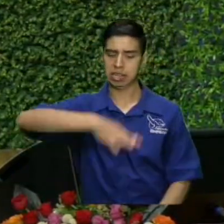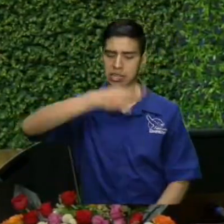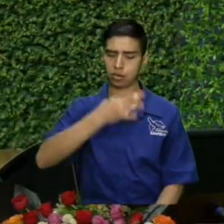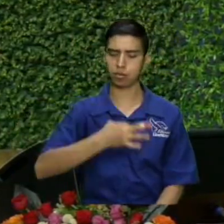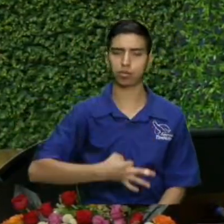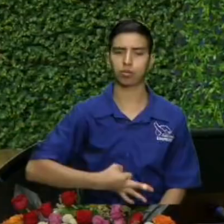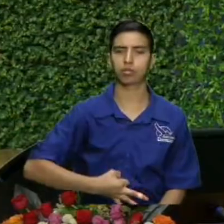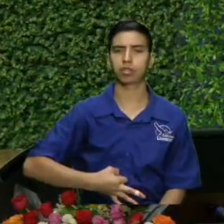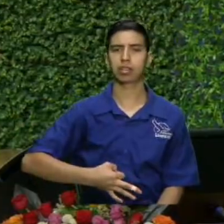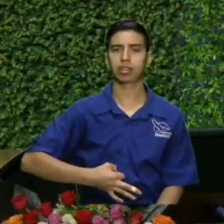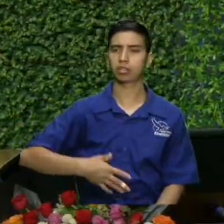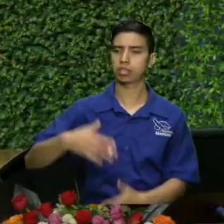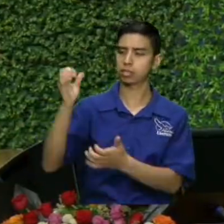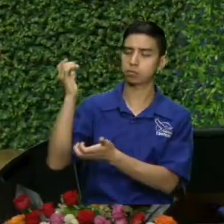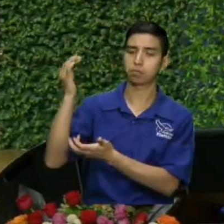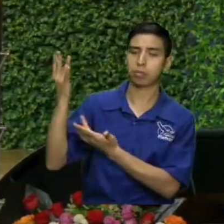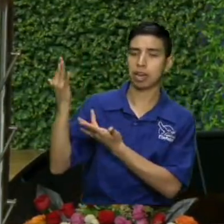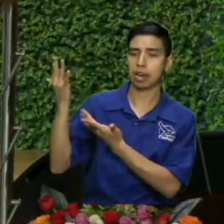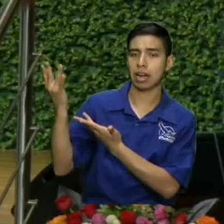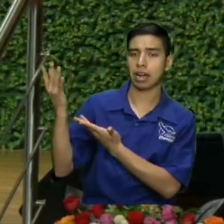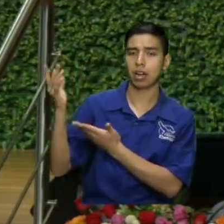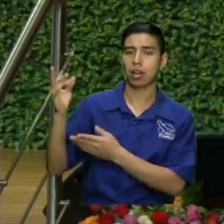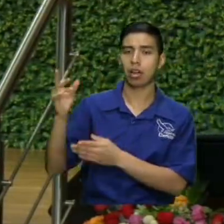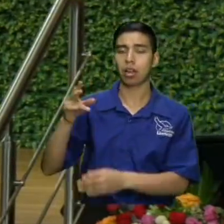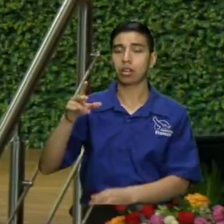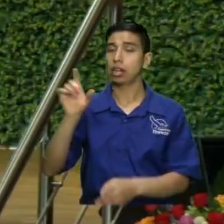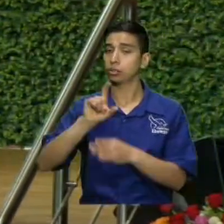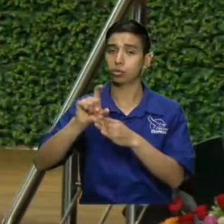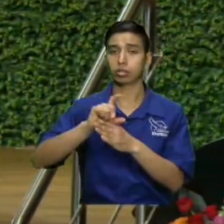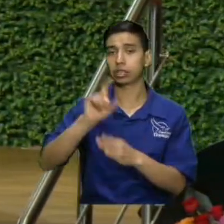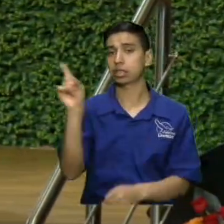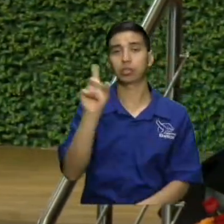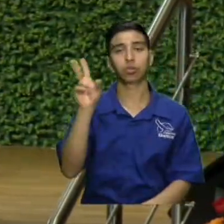espera, convicción de lo que no se ve.